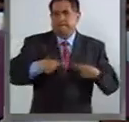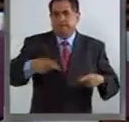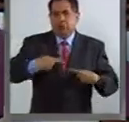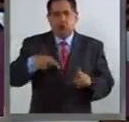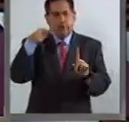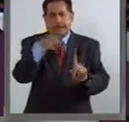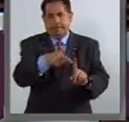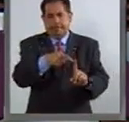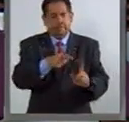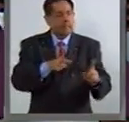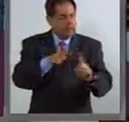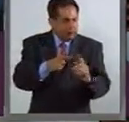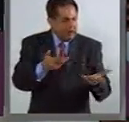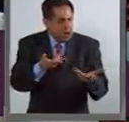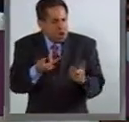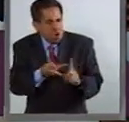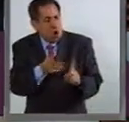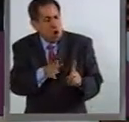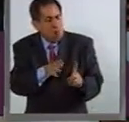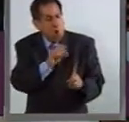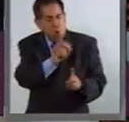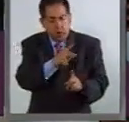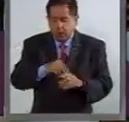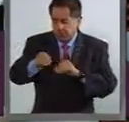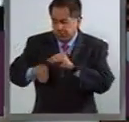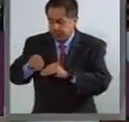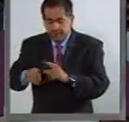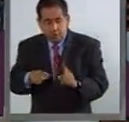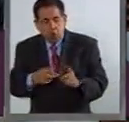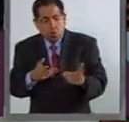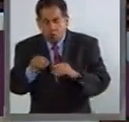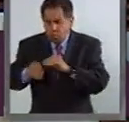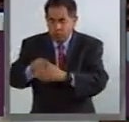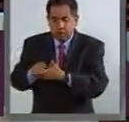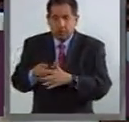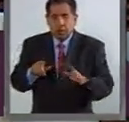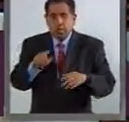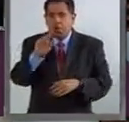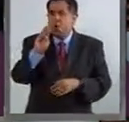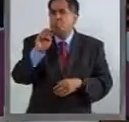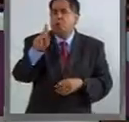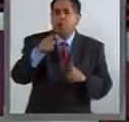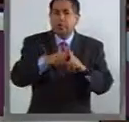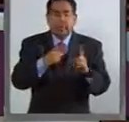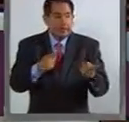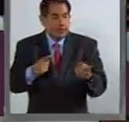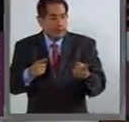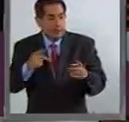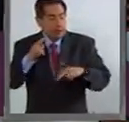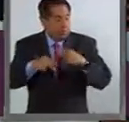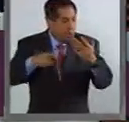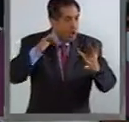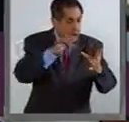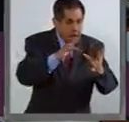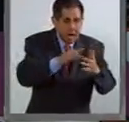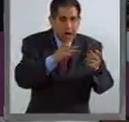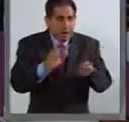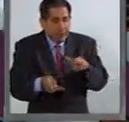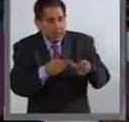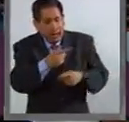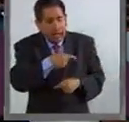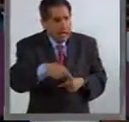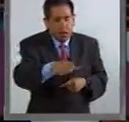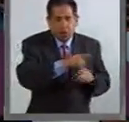siempre presente en todo momento. Cuando hablaba yo de Burke decía, yo no puedo regresar al distrito, pierdo mucho tiempo, yo no puedo ir a consultarles